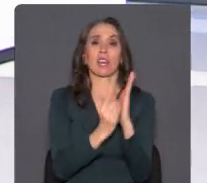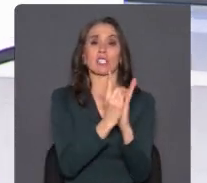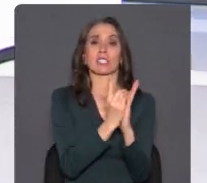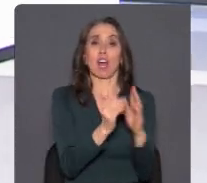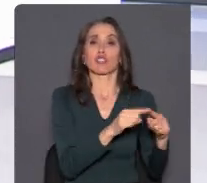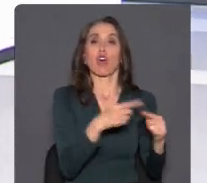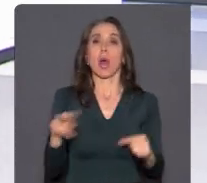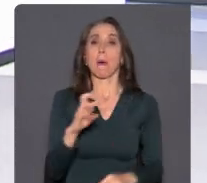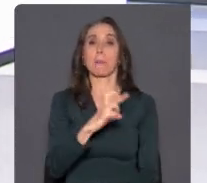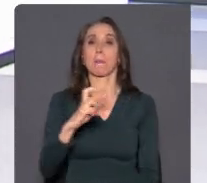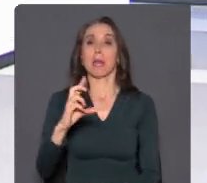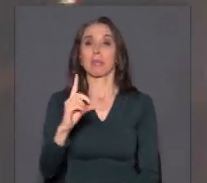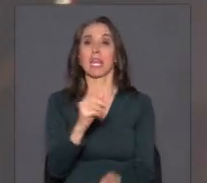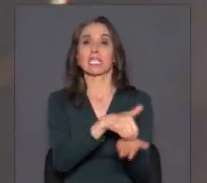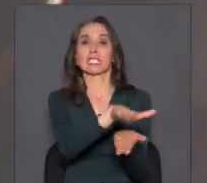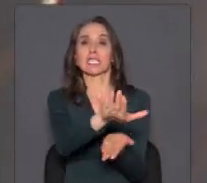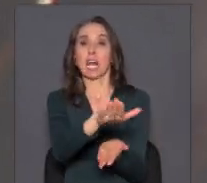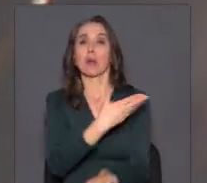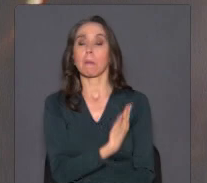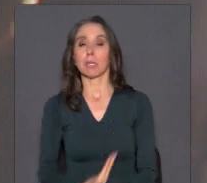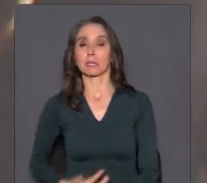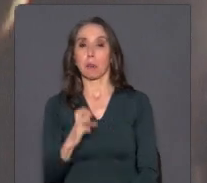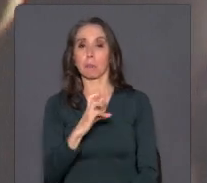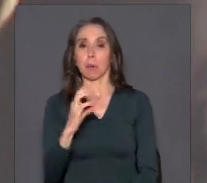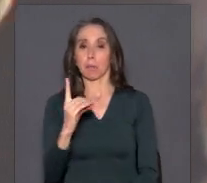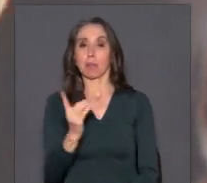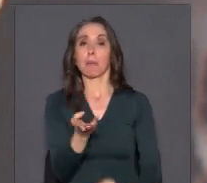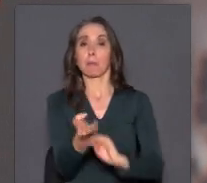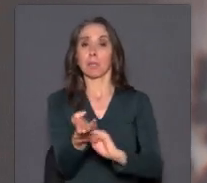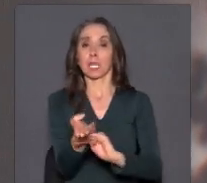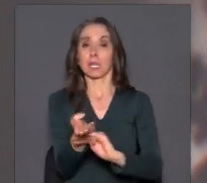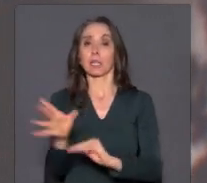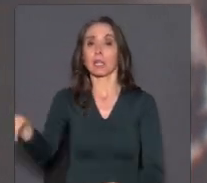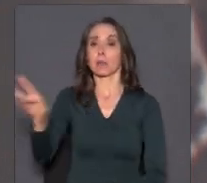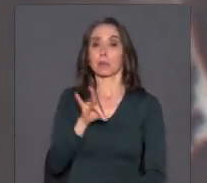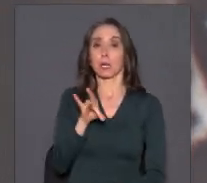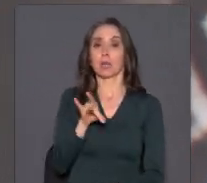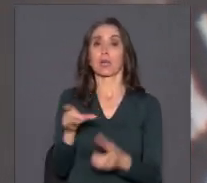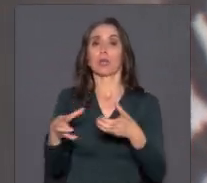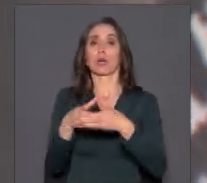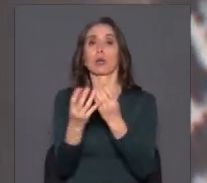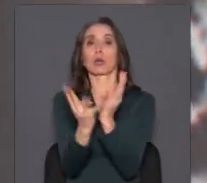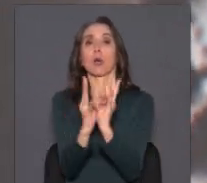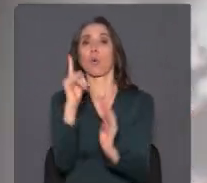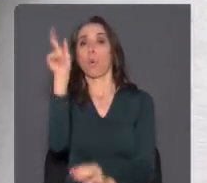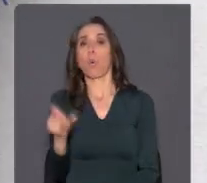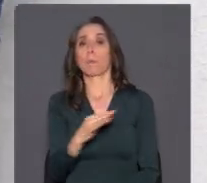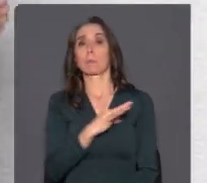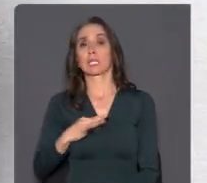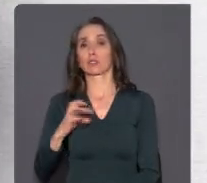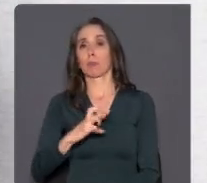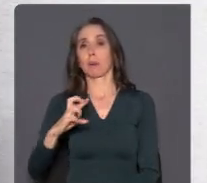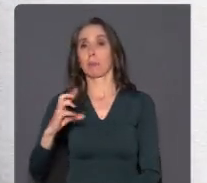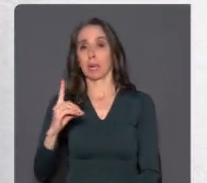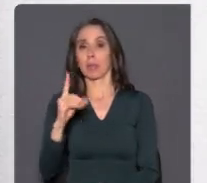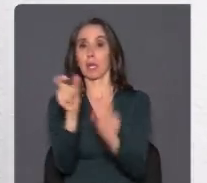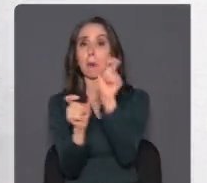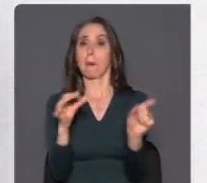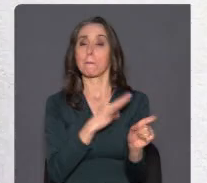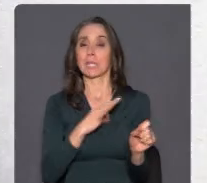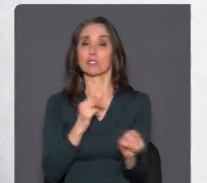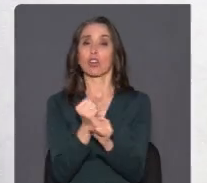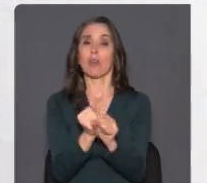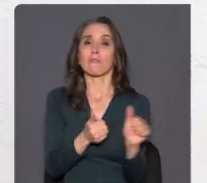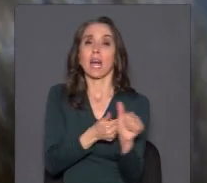La presidenta del PPD ahora pide espacio, un sillón en el comité político. Son los ministros que trabajan más cerca